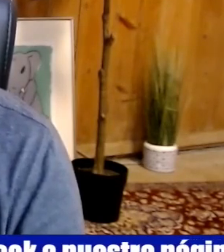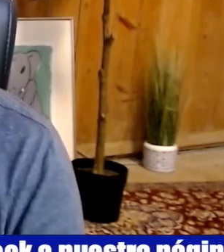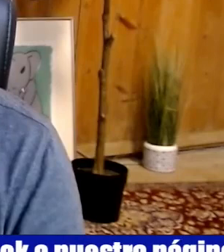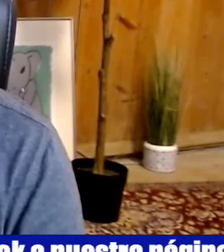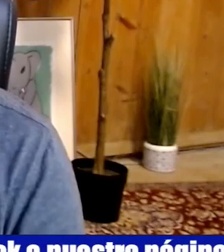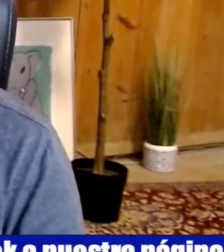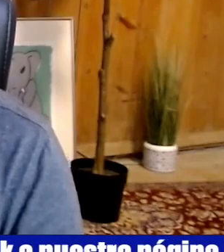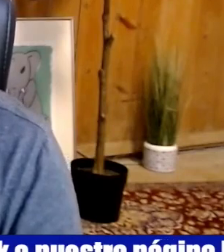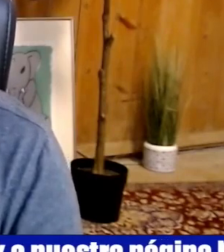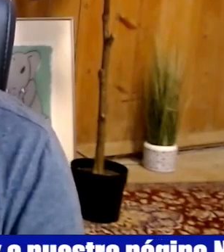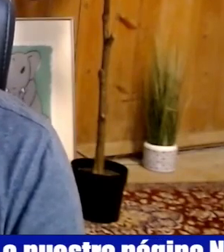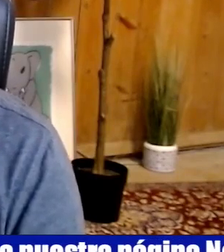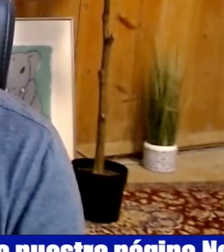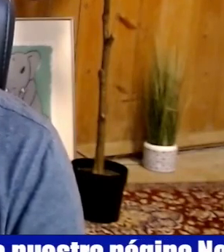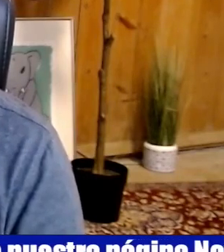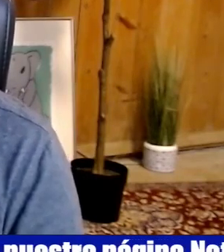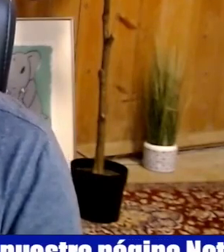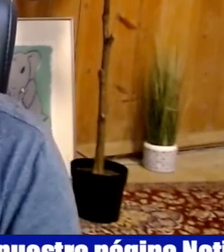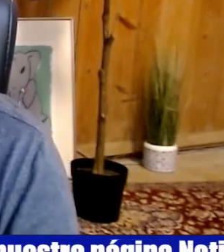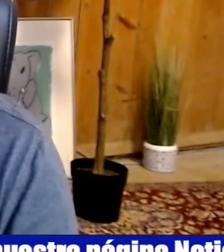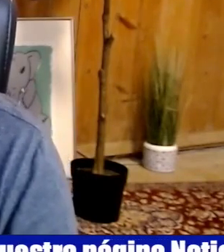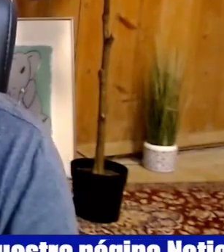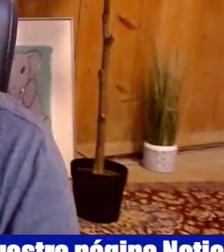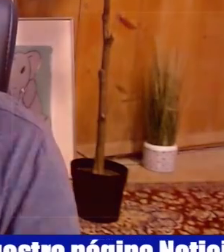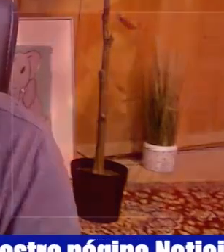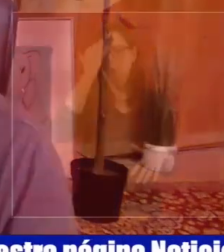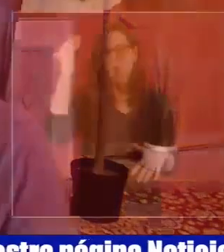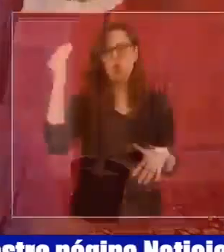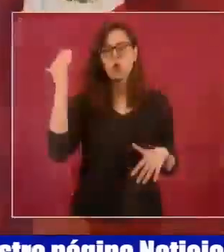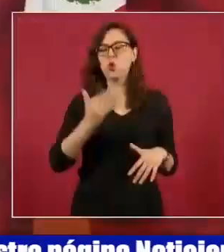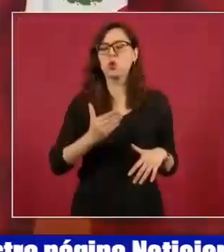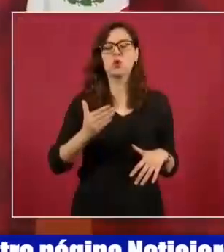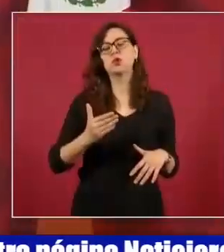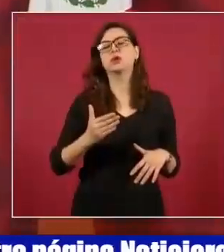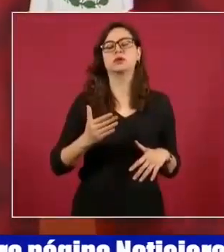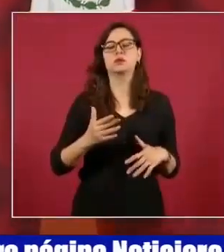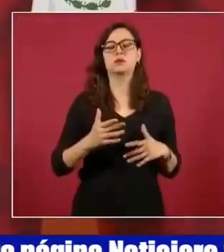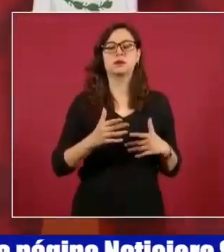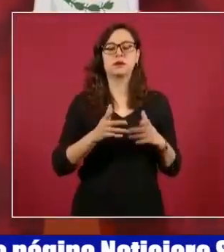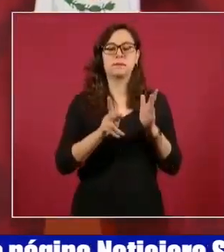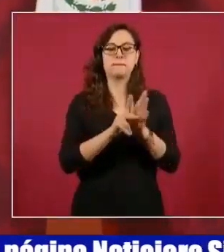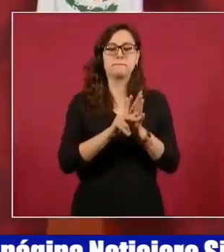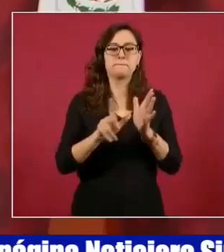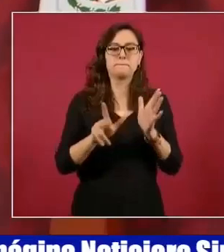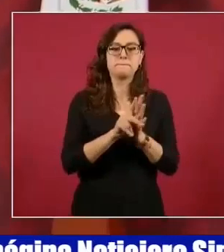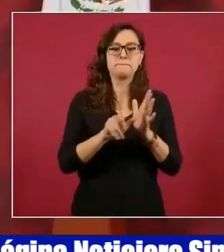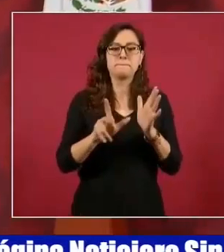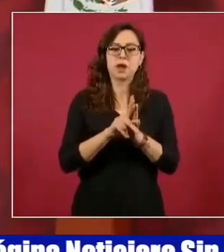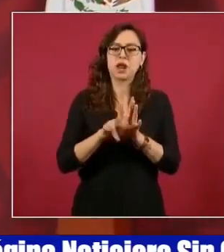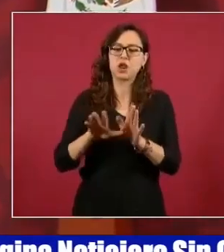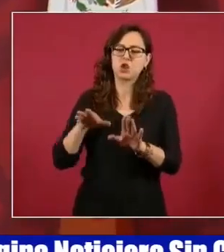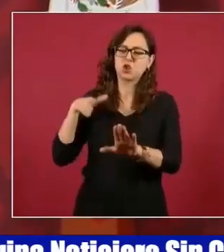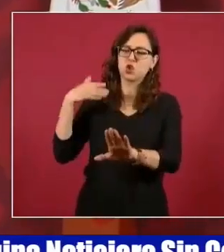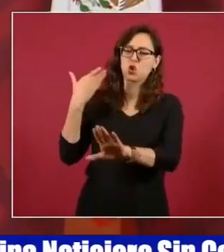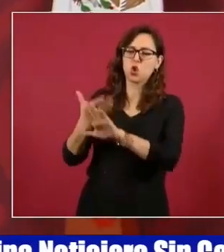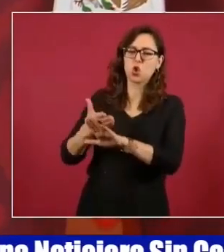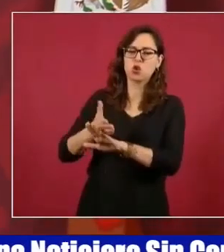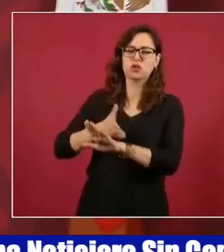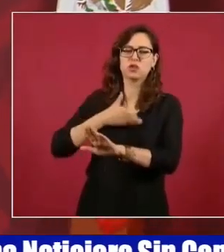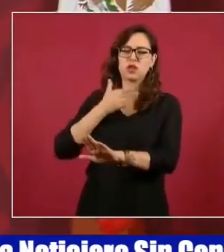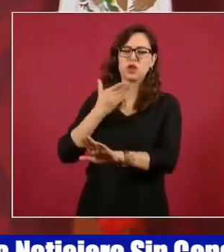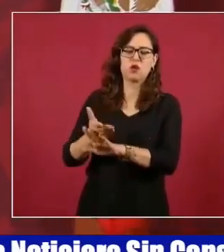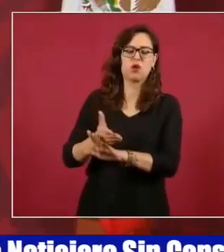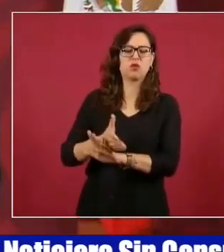la conferencia de prensa mañanera se planteó cómo es que desde los medios de comunicación tradicionales, los medios corporativos